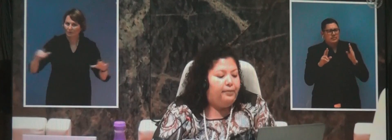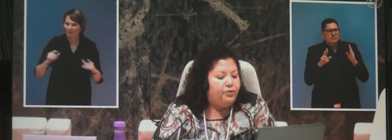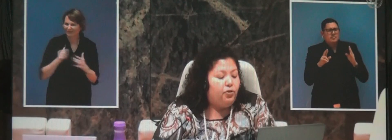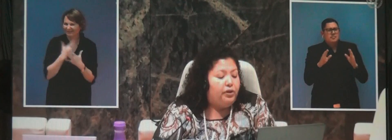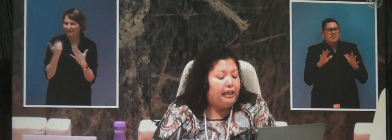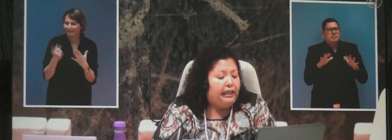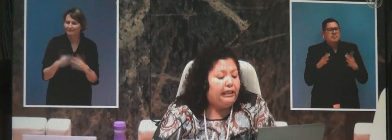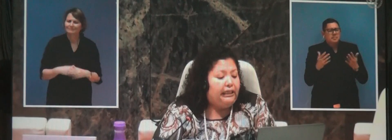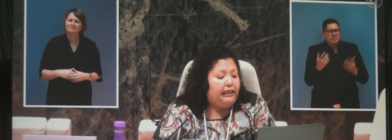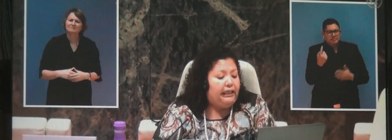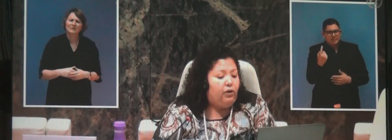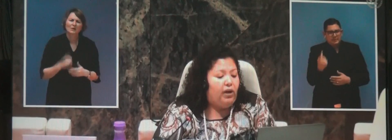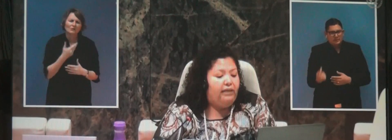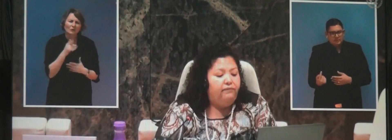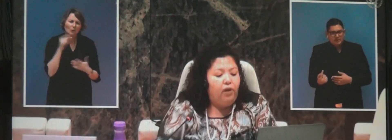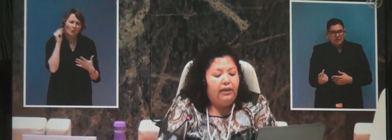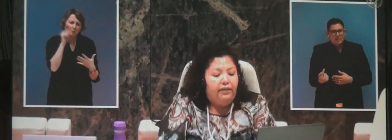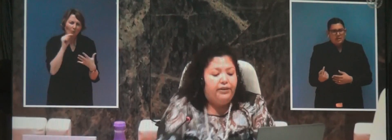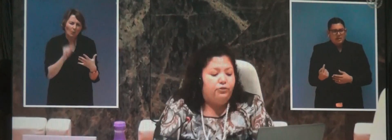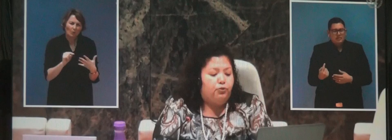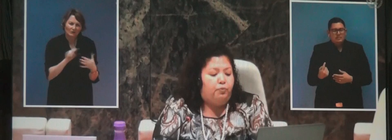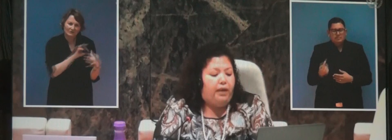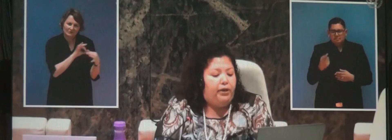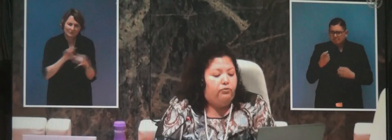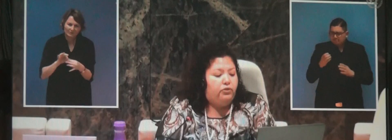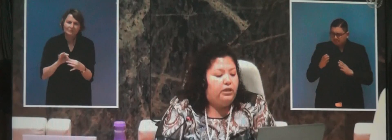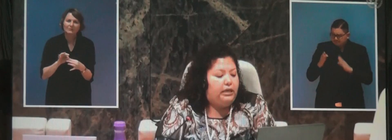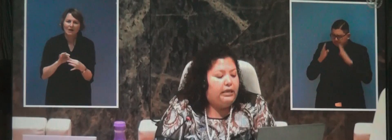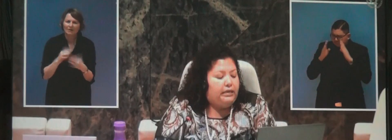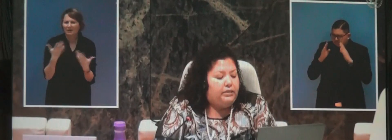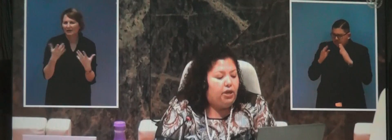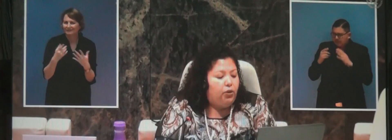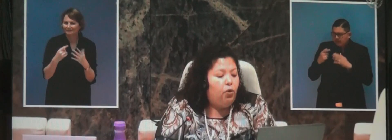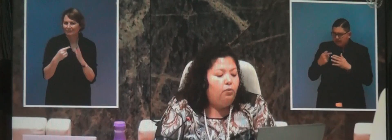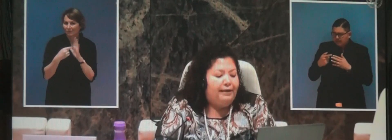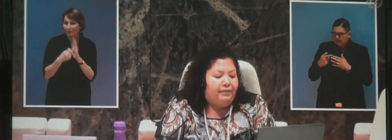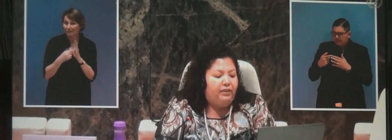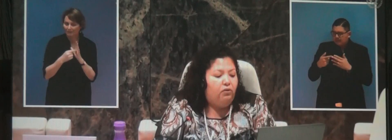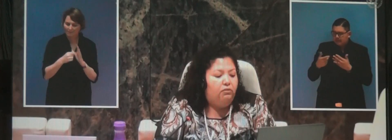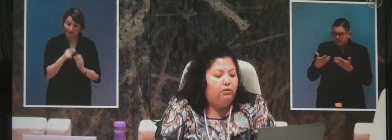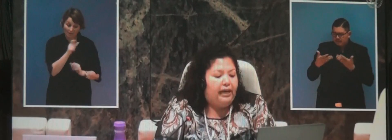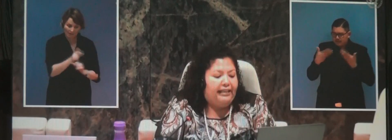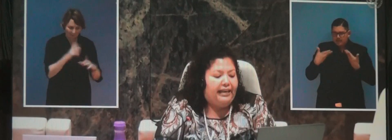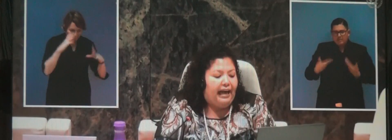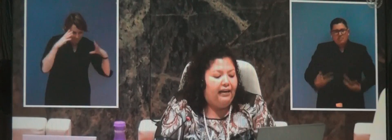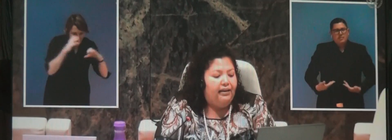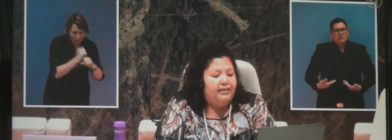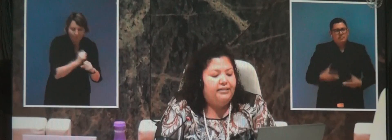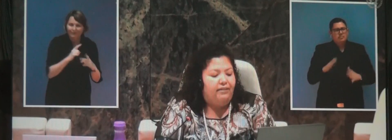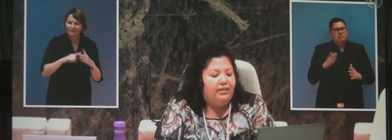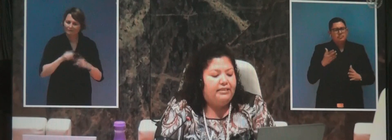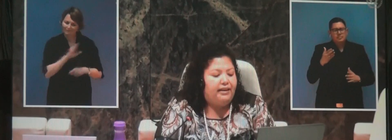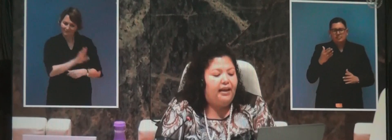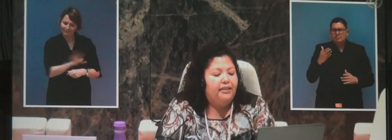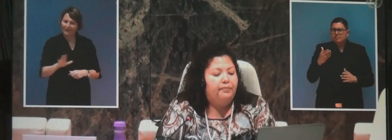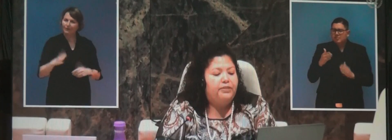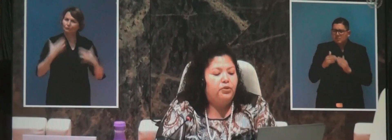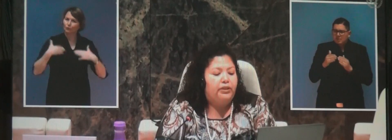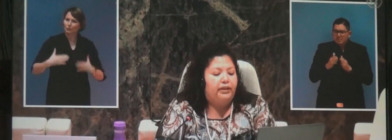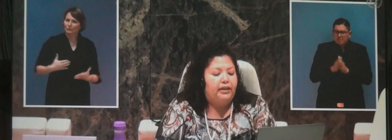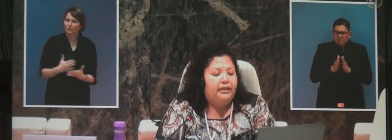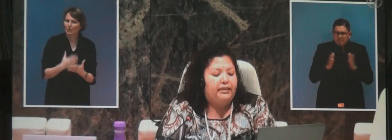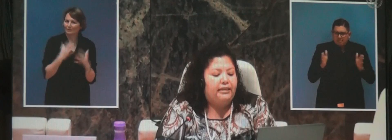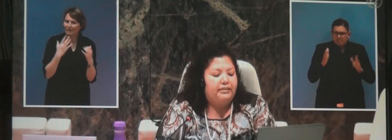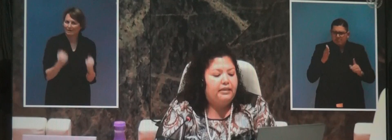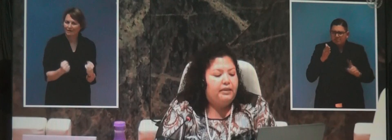a la persona y con el enfoque de derechos humanos, siendo un objetivo general establecer las